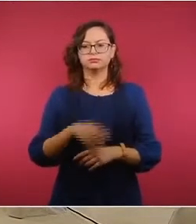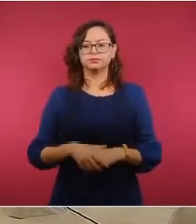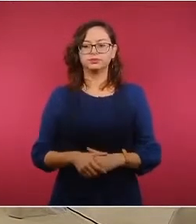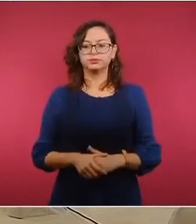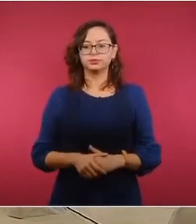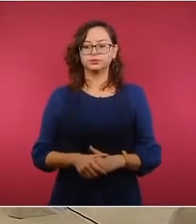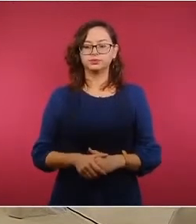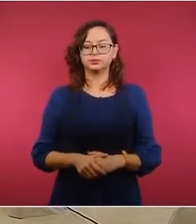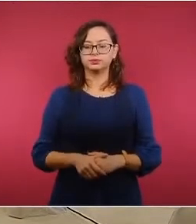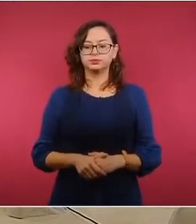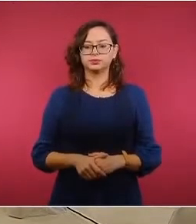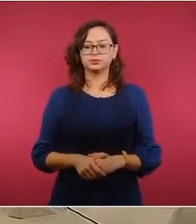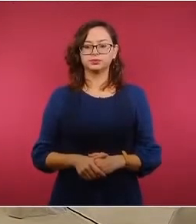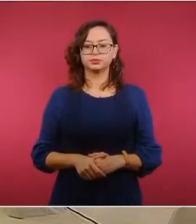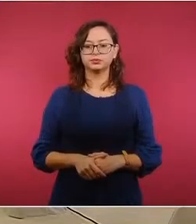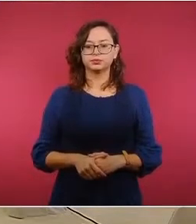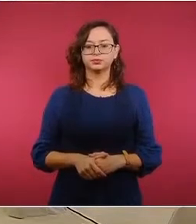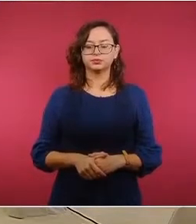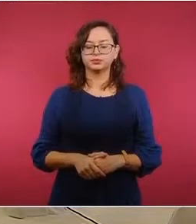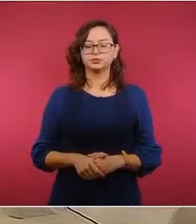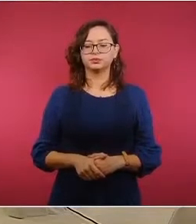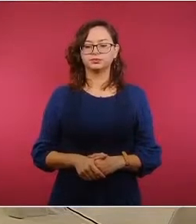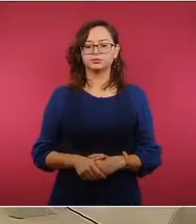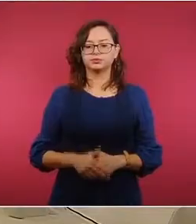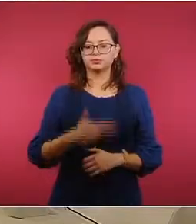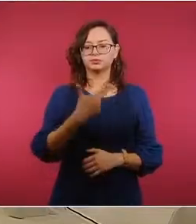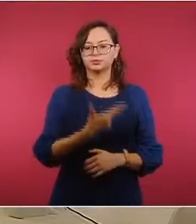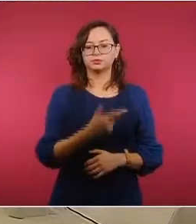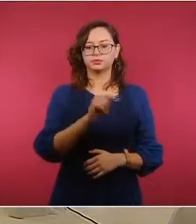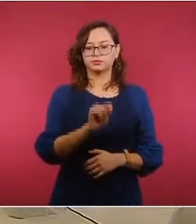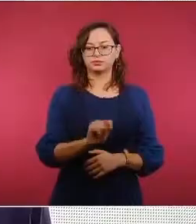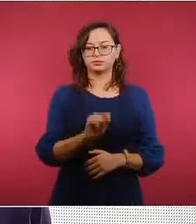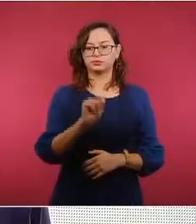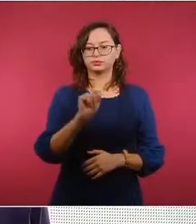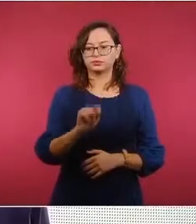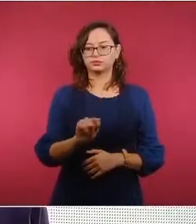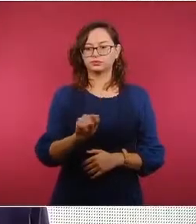Bueno, voy a dar a conocer la liga. Es